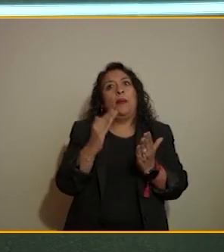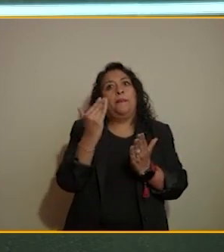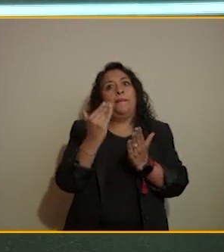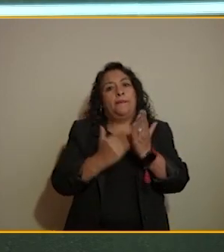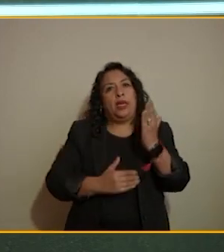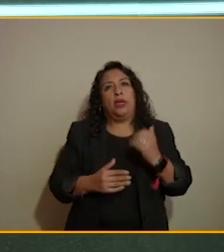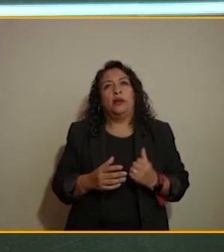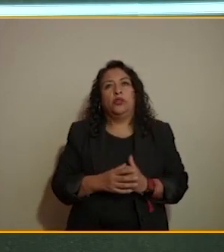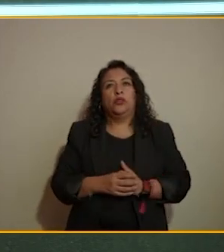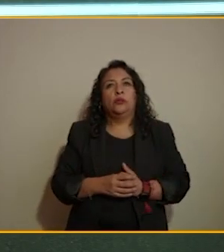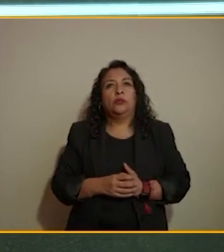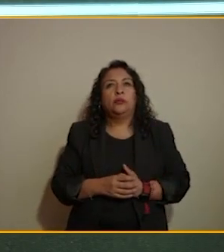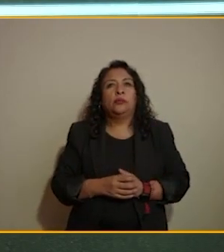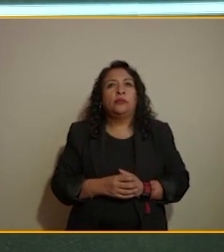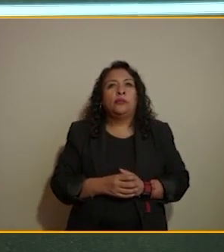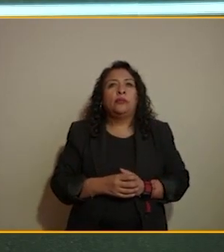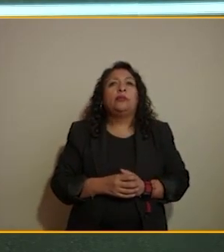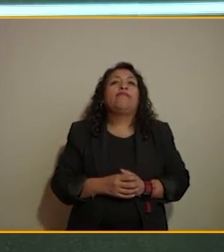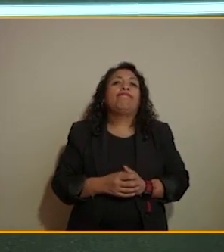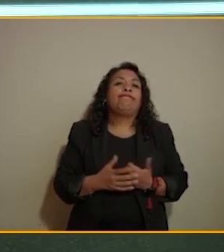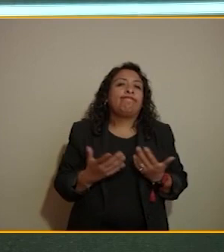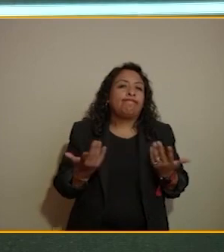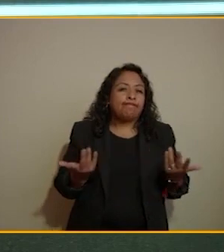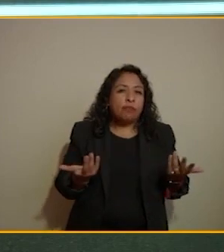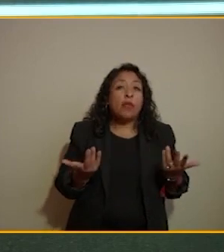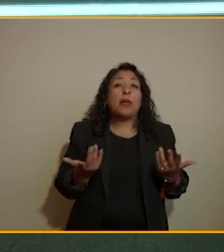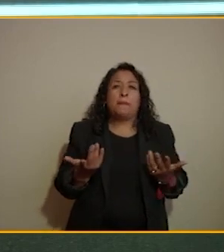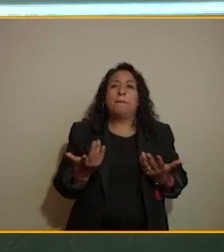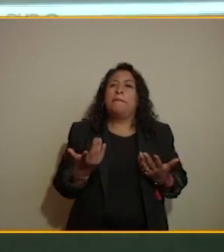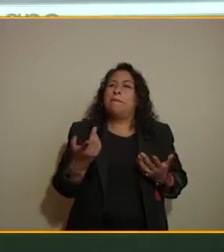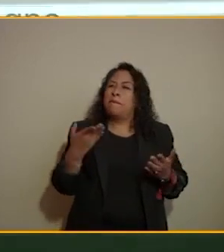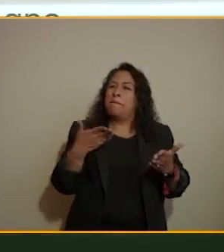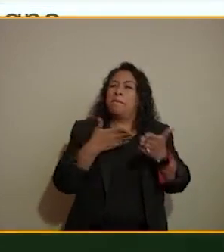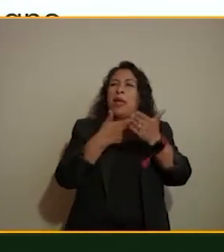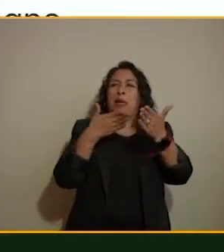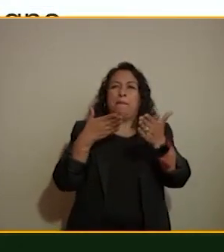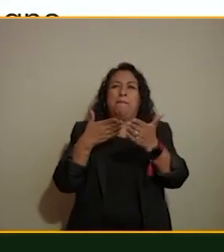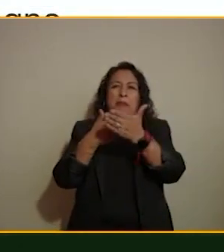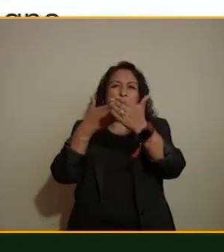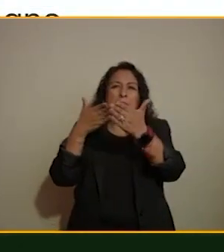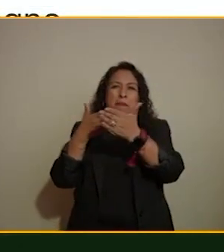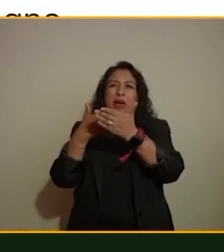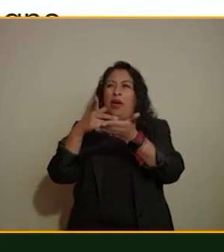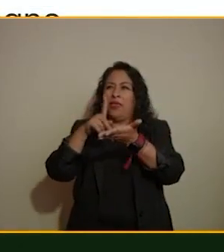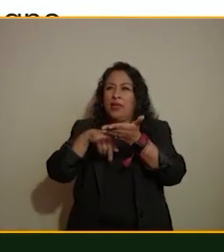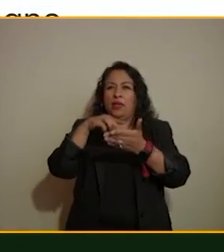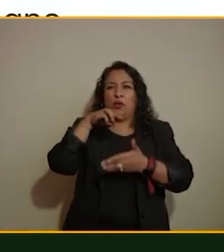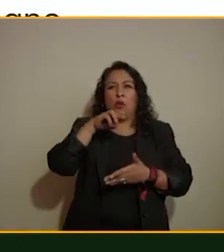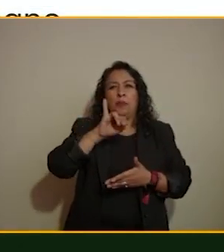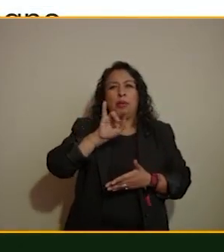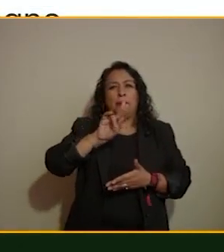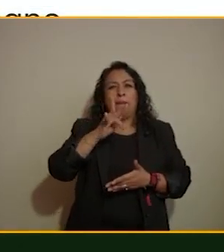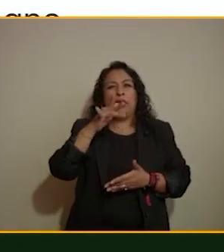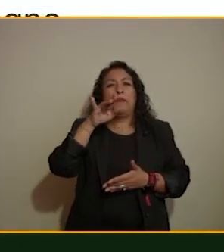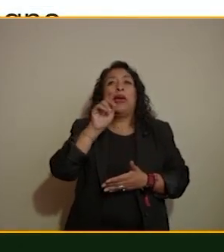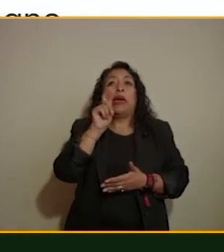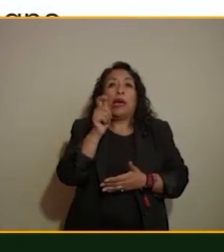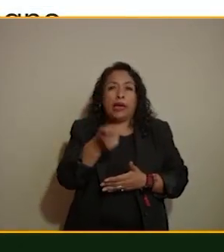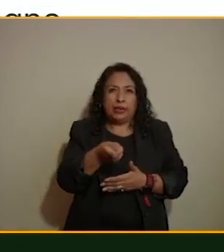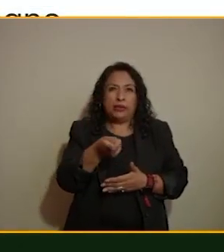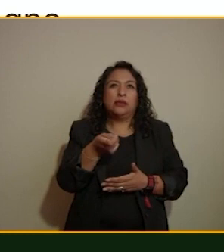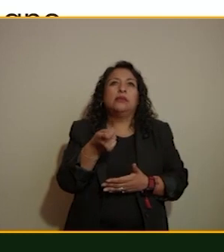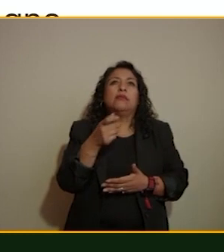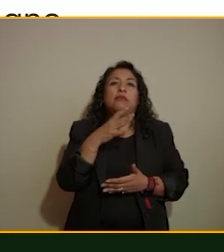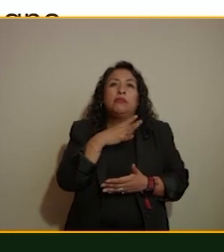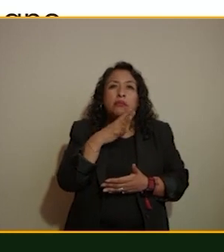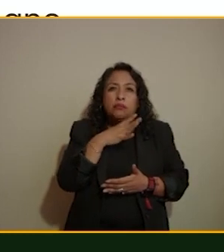reducido. Esto quiere decir que los principales obstáculos a los que se presentan en las MIPYMEs es que van